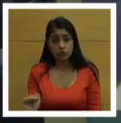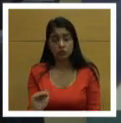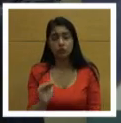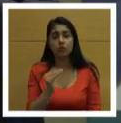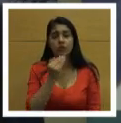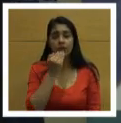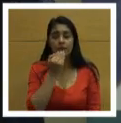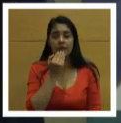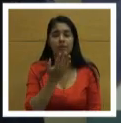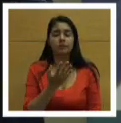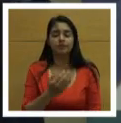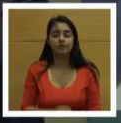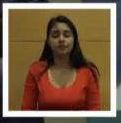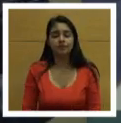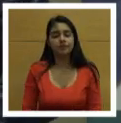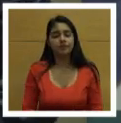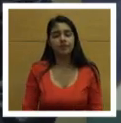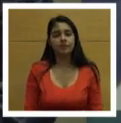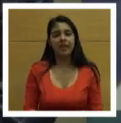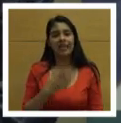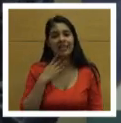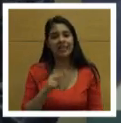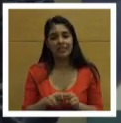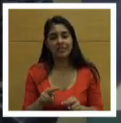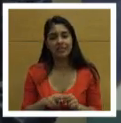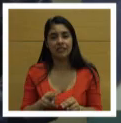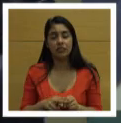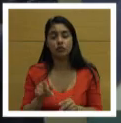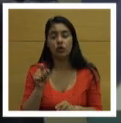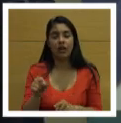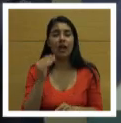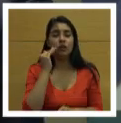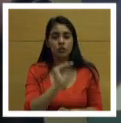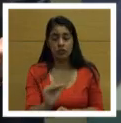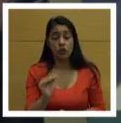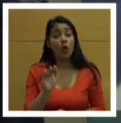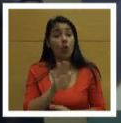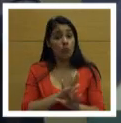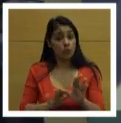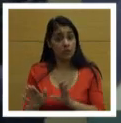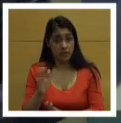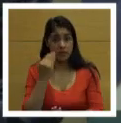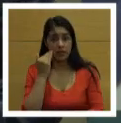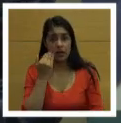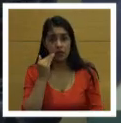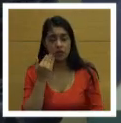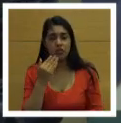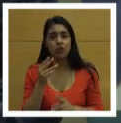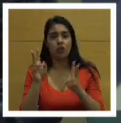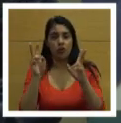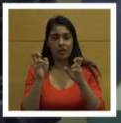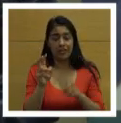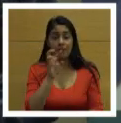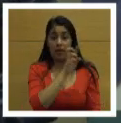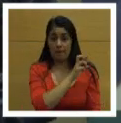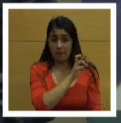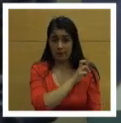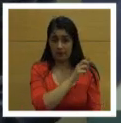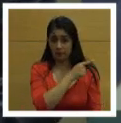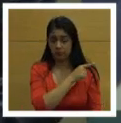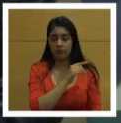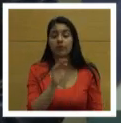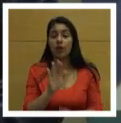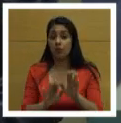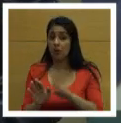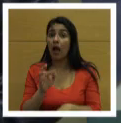lo que se le hizo es que se le solicitaba menos protección para proteger a los menores respecto al padre, porque en ese momento él